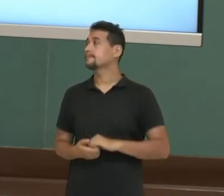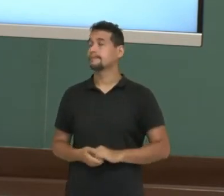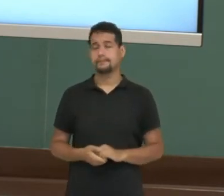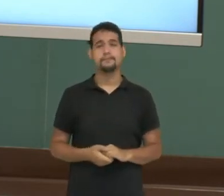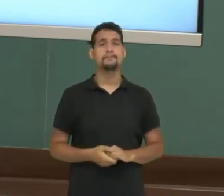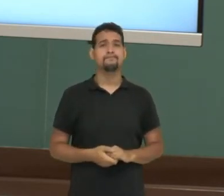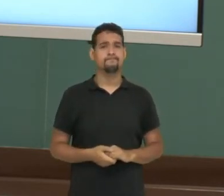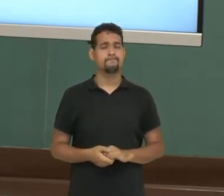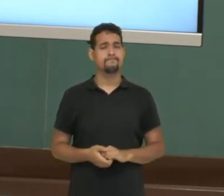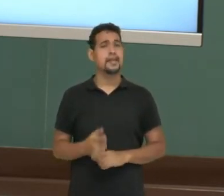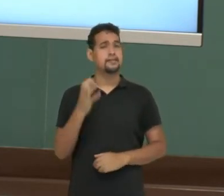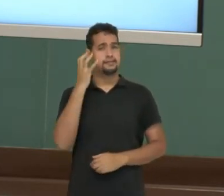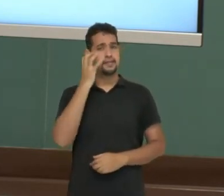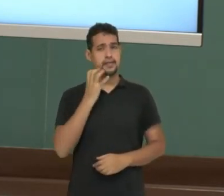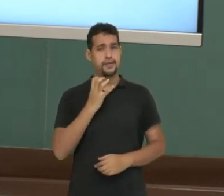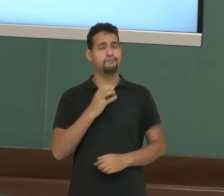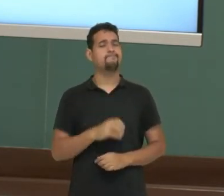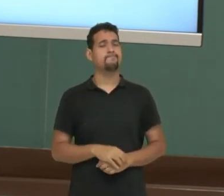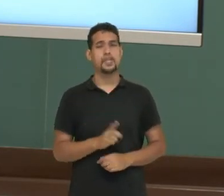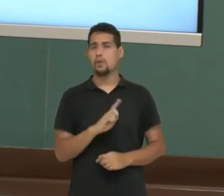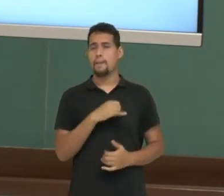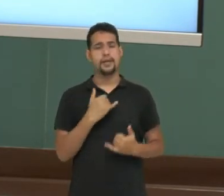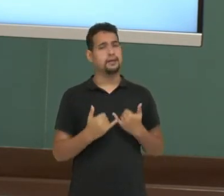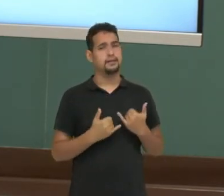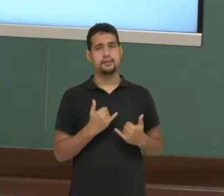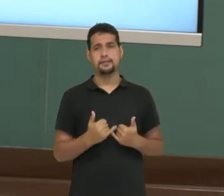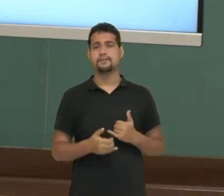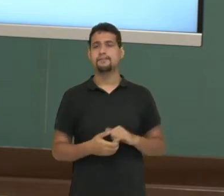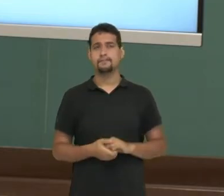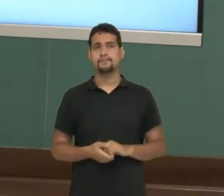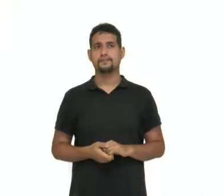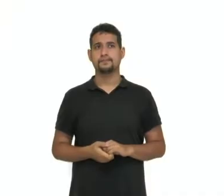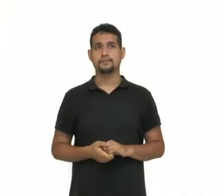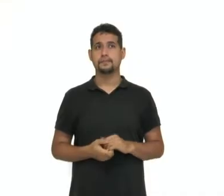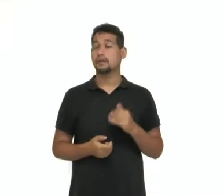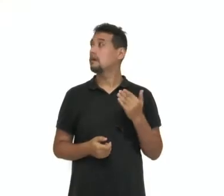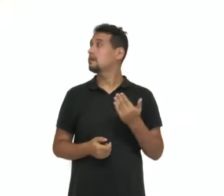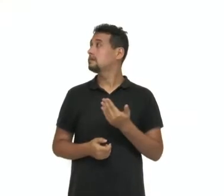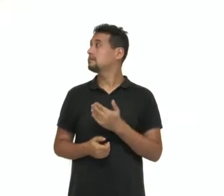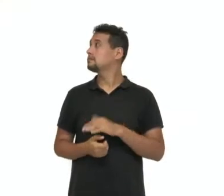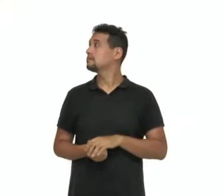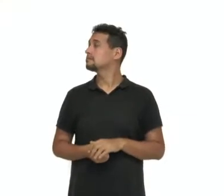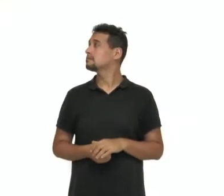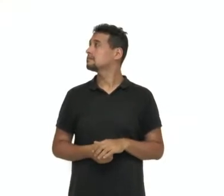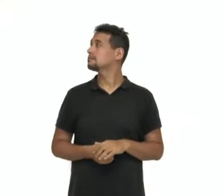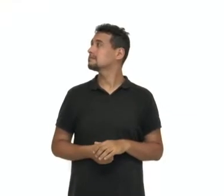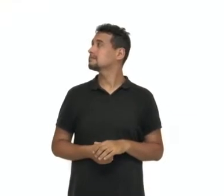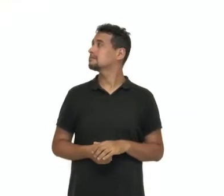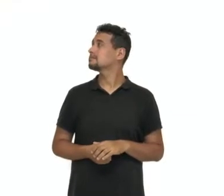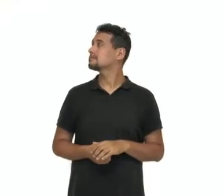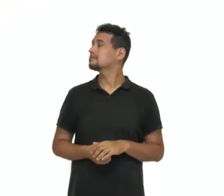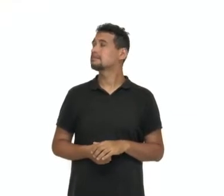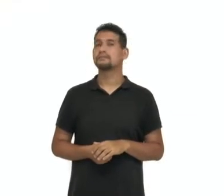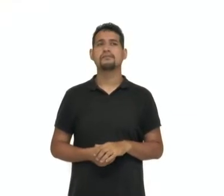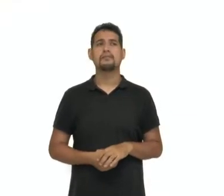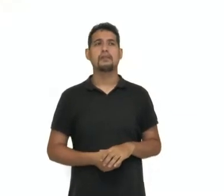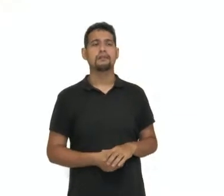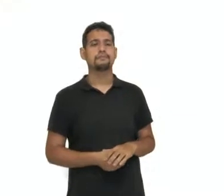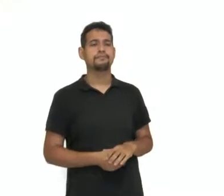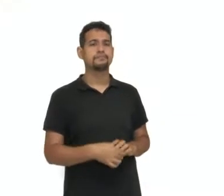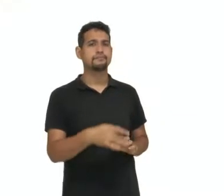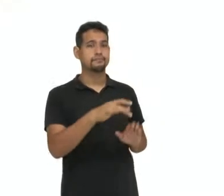Es muy serio. Olhem aquí. ¿Quién vive y quién